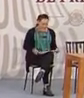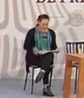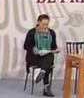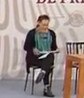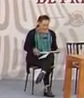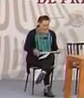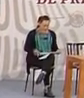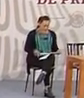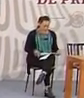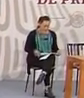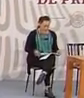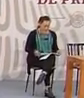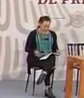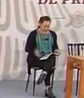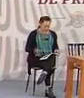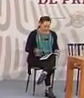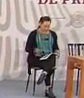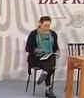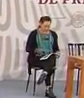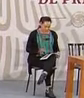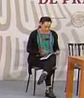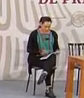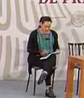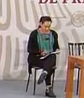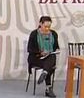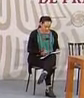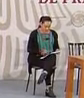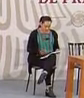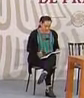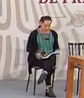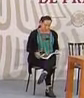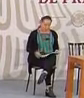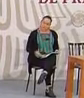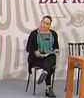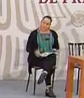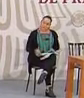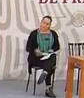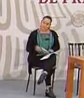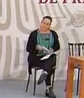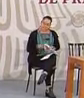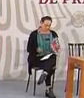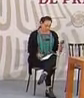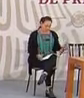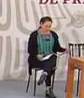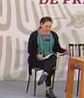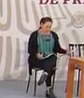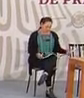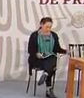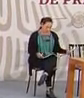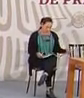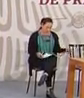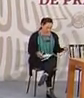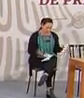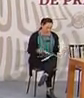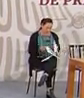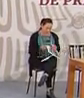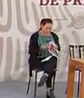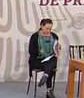Madres Trabajadoras. Este programa a la fecha tiene un padrón de casi 330,000 niños